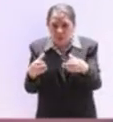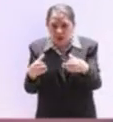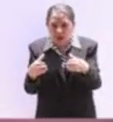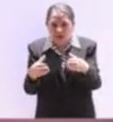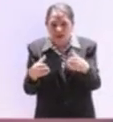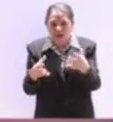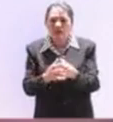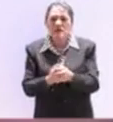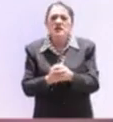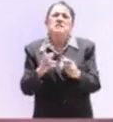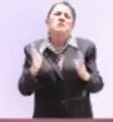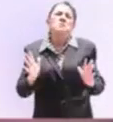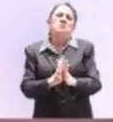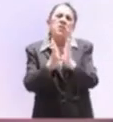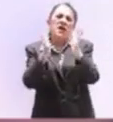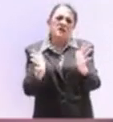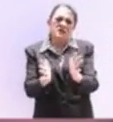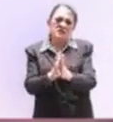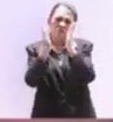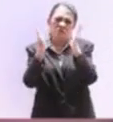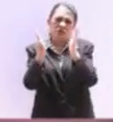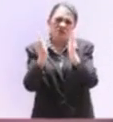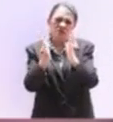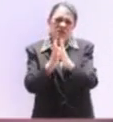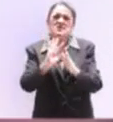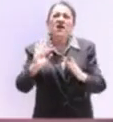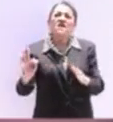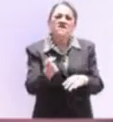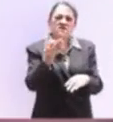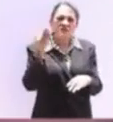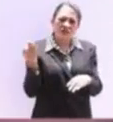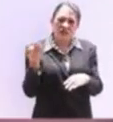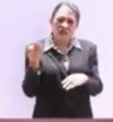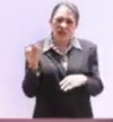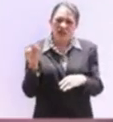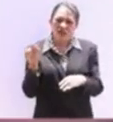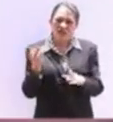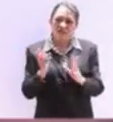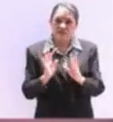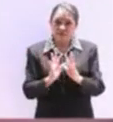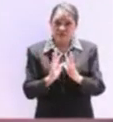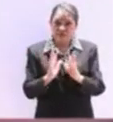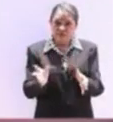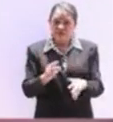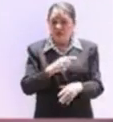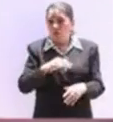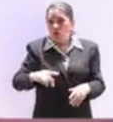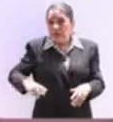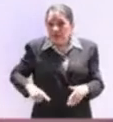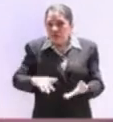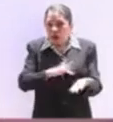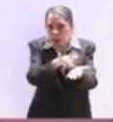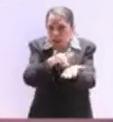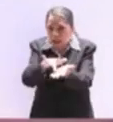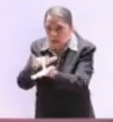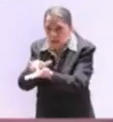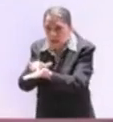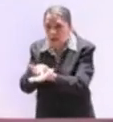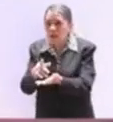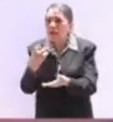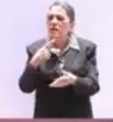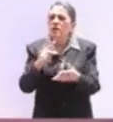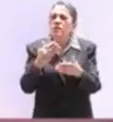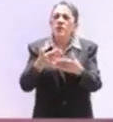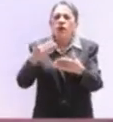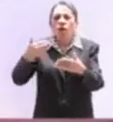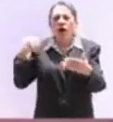las participaciones federales, que son derechos de los estados y los municipios. Pero hace